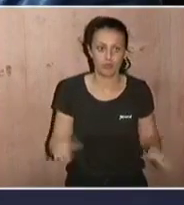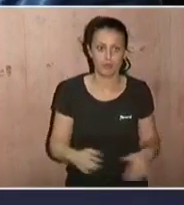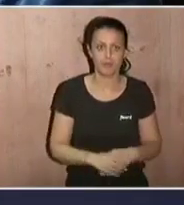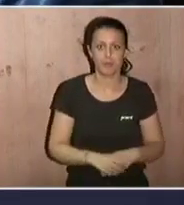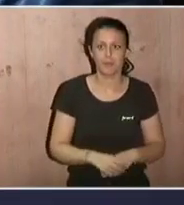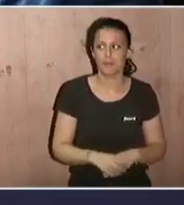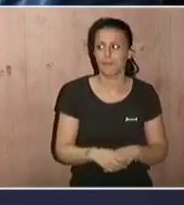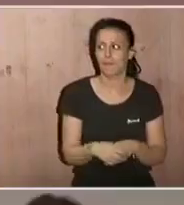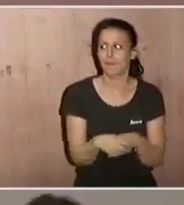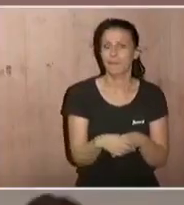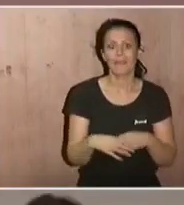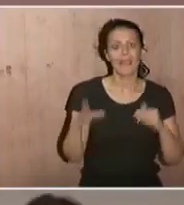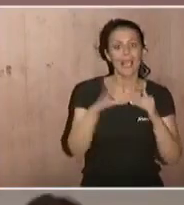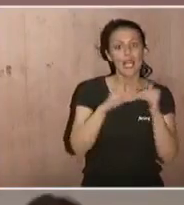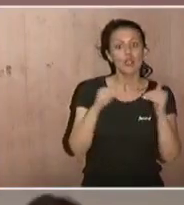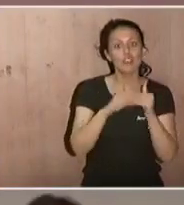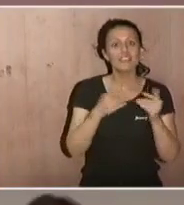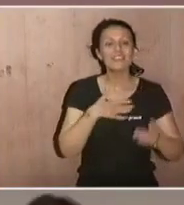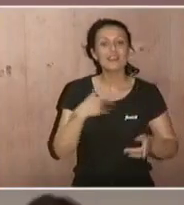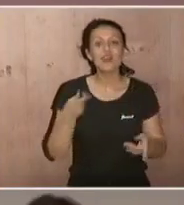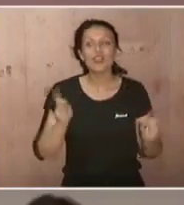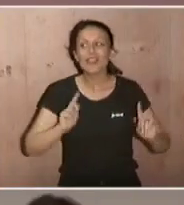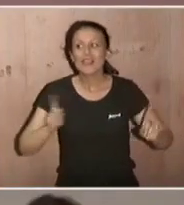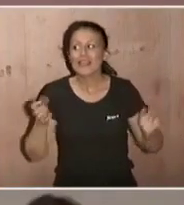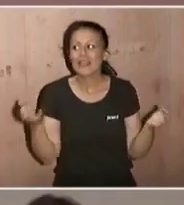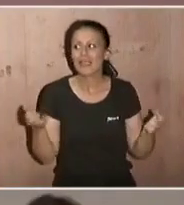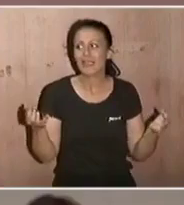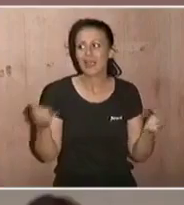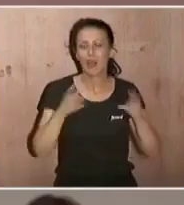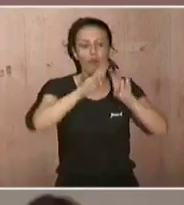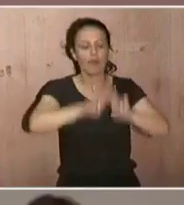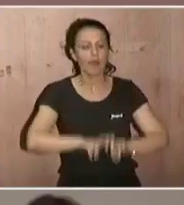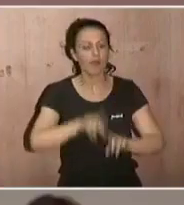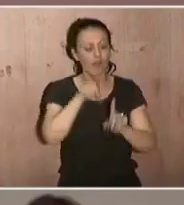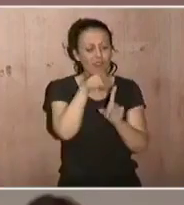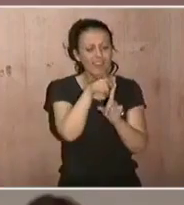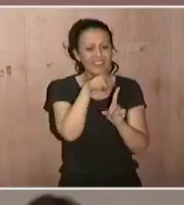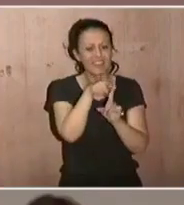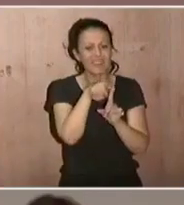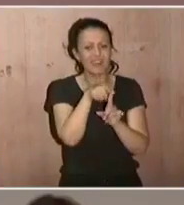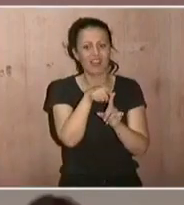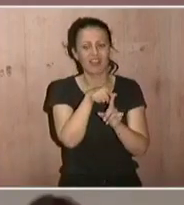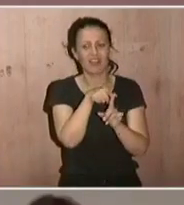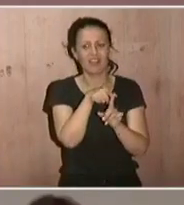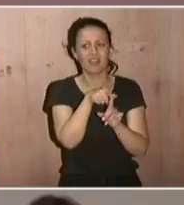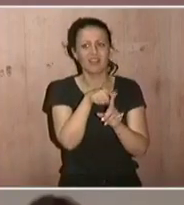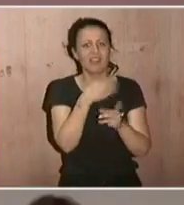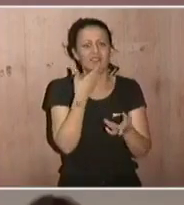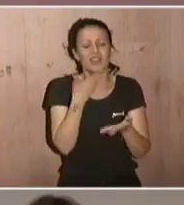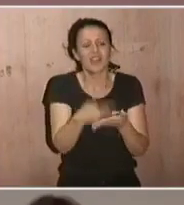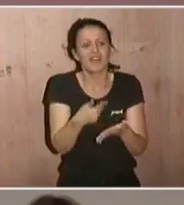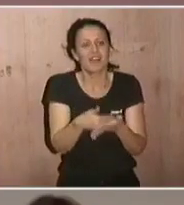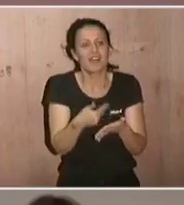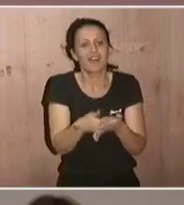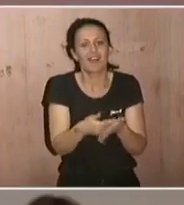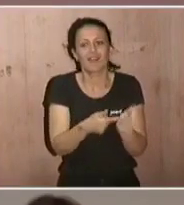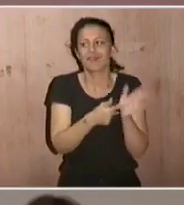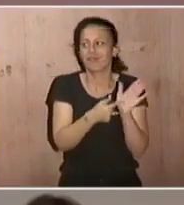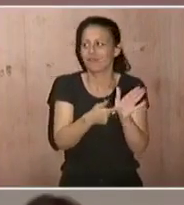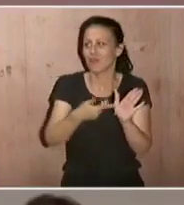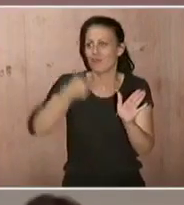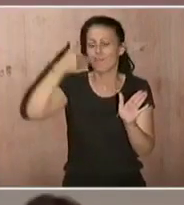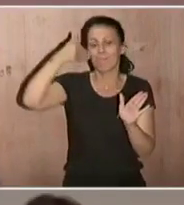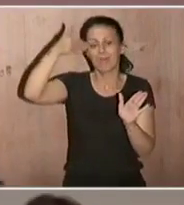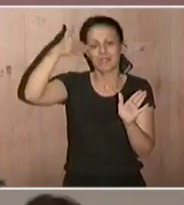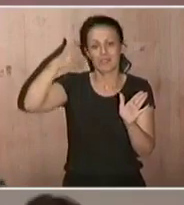Los clientes no quieren una evaluación objetiva de sus pretensiones. Lo que quieren es avalar sus reclamaciones con el prestigio